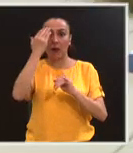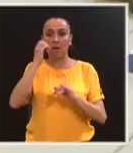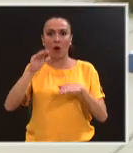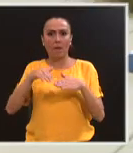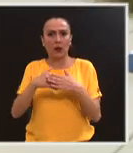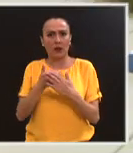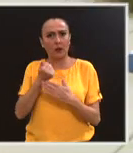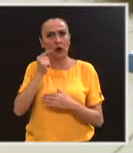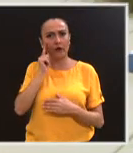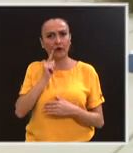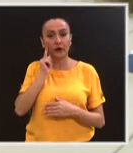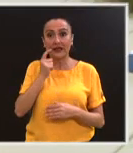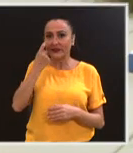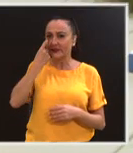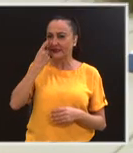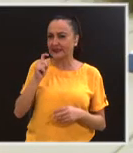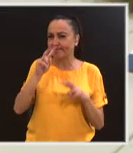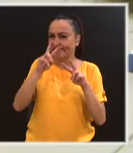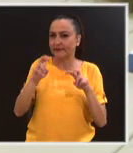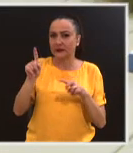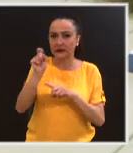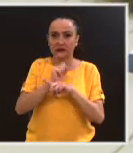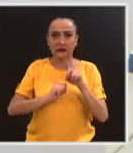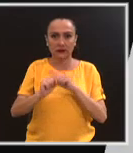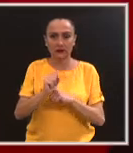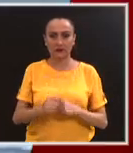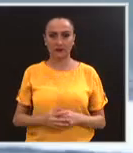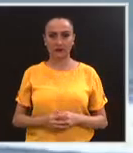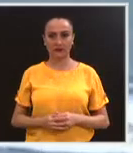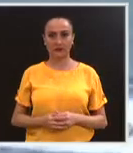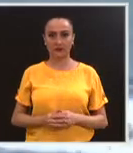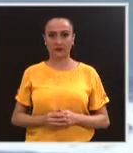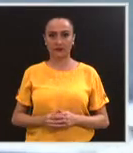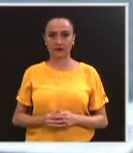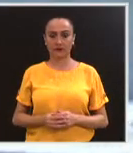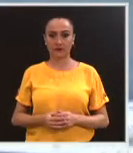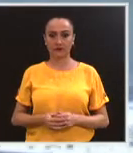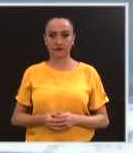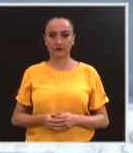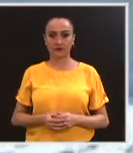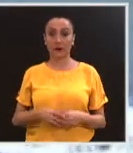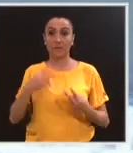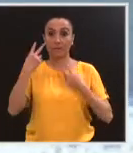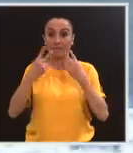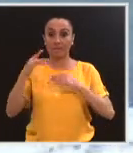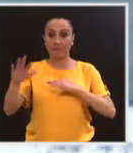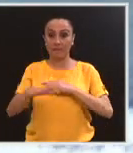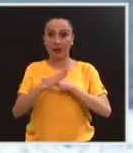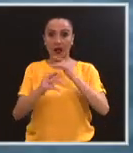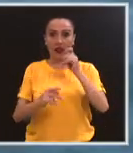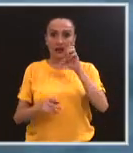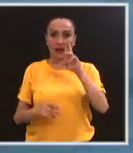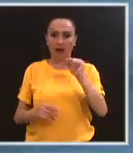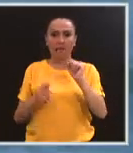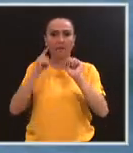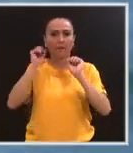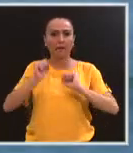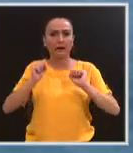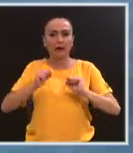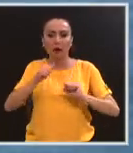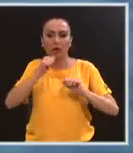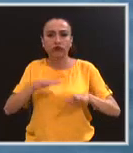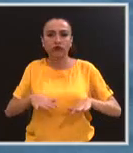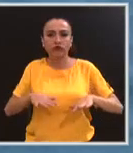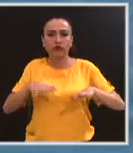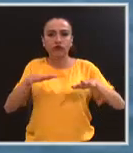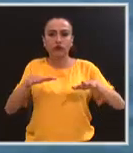fraudulento fiscalía analiza el caso vecinos de playa Caldera se preparan para posibles inundaciones